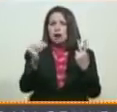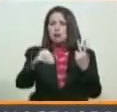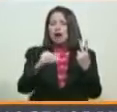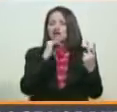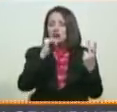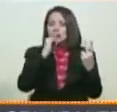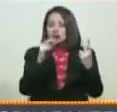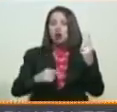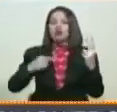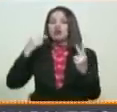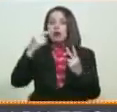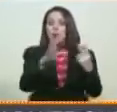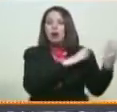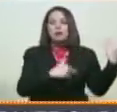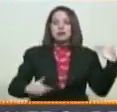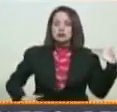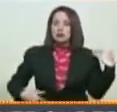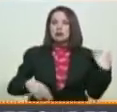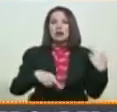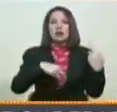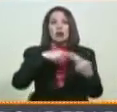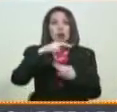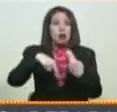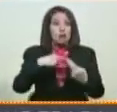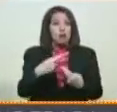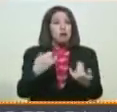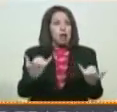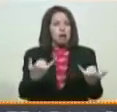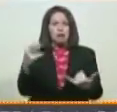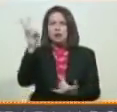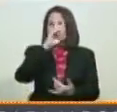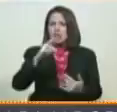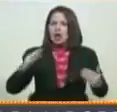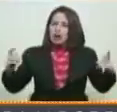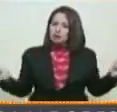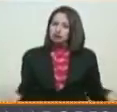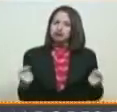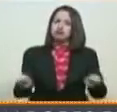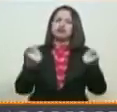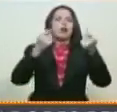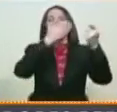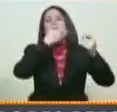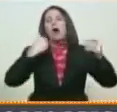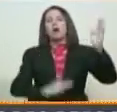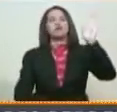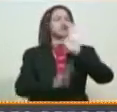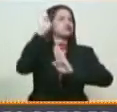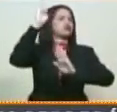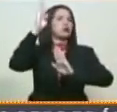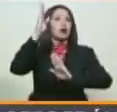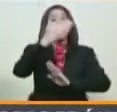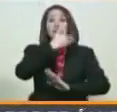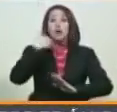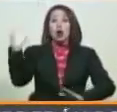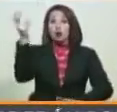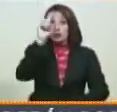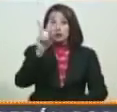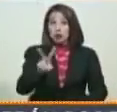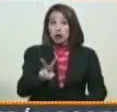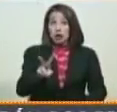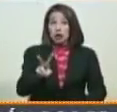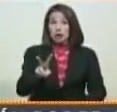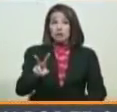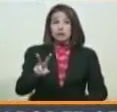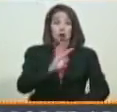anunciarse por parte del presidente de la República, mire, van a sacar a Venezuela, bueno, del atolladero donde los factores, los